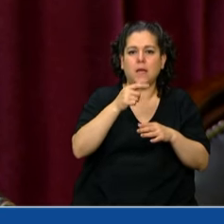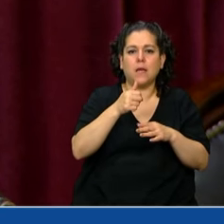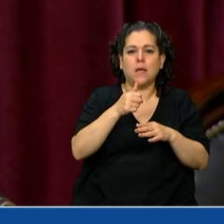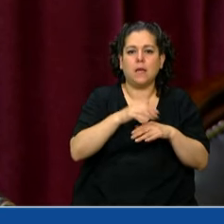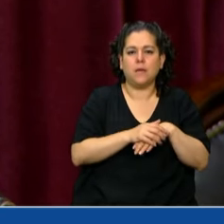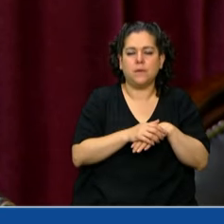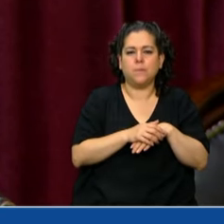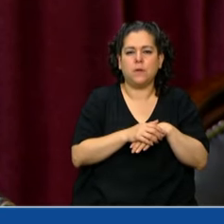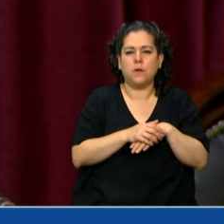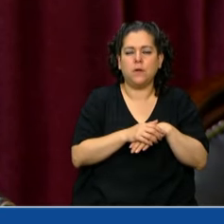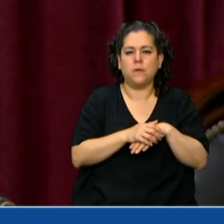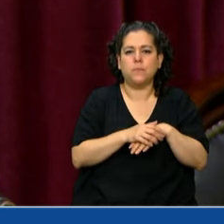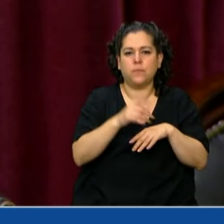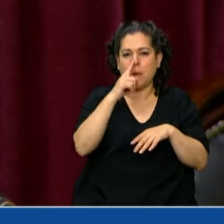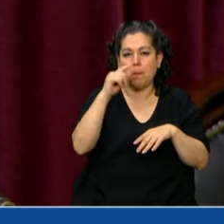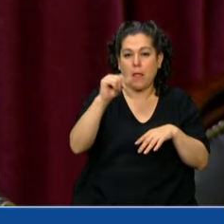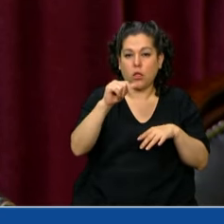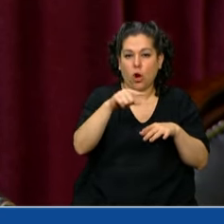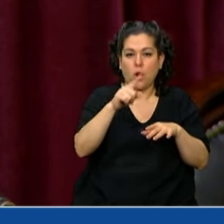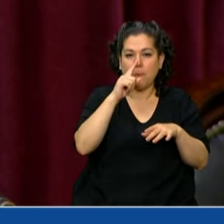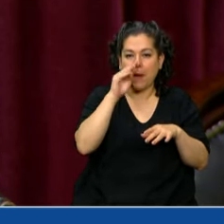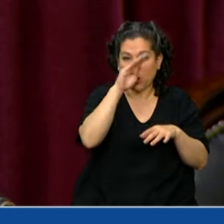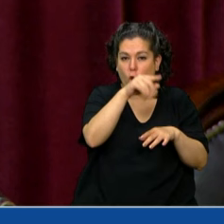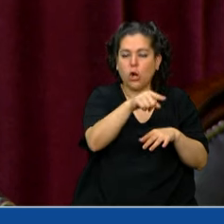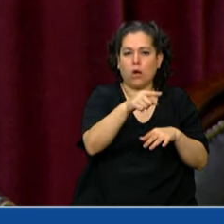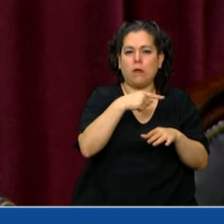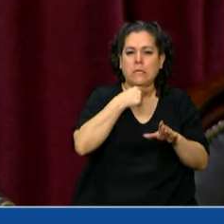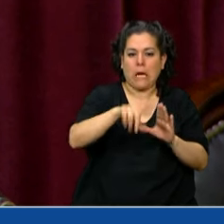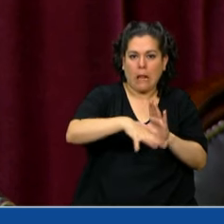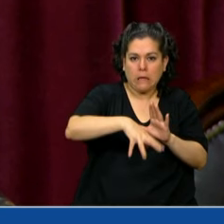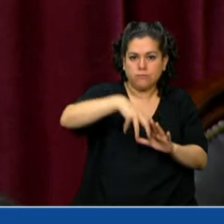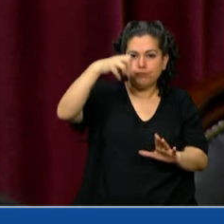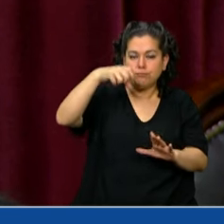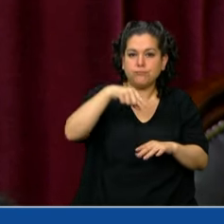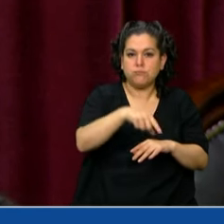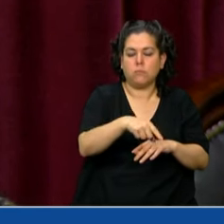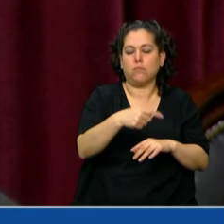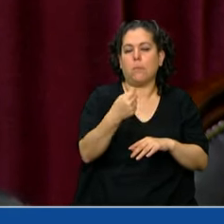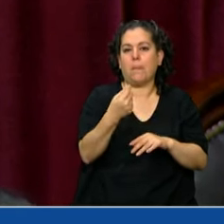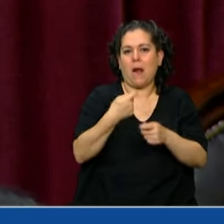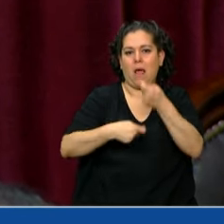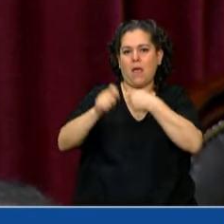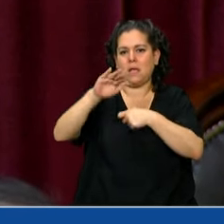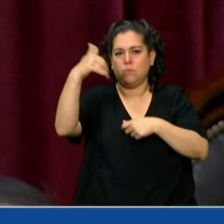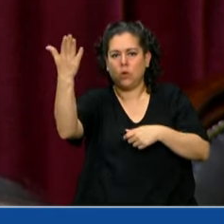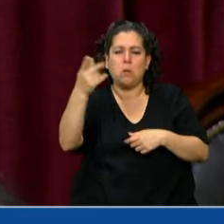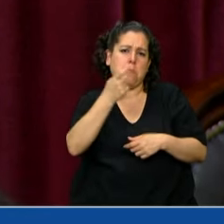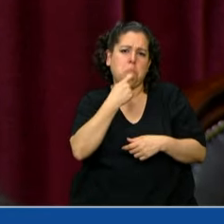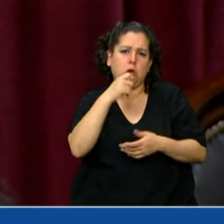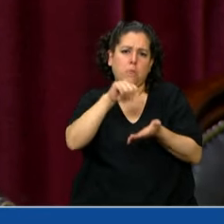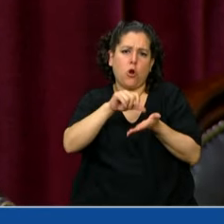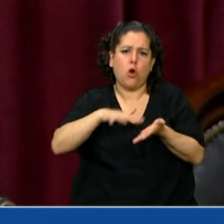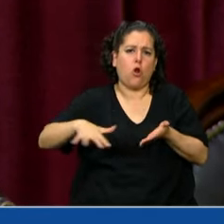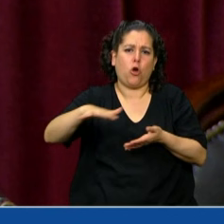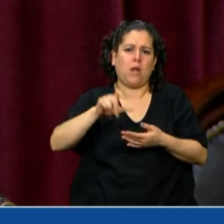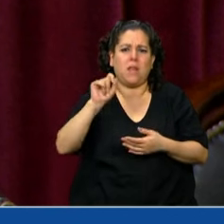interno sino pensado para las exportaciones y si no miremos lo que pasa en la localidad de añelo en